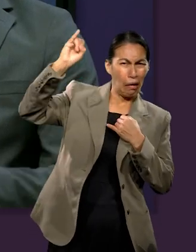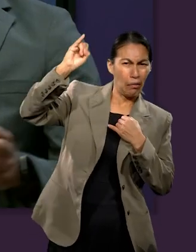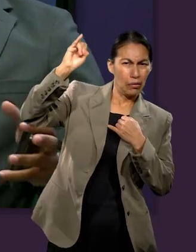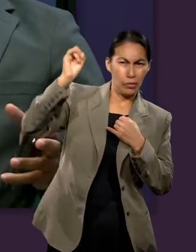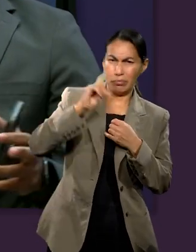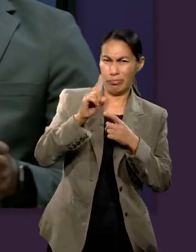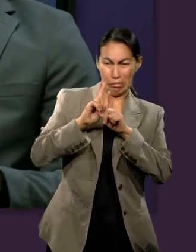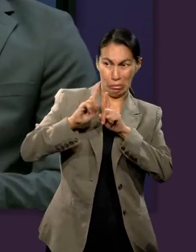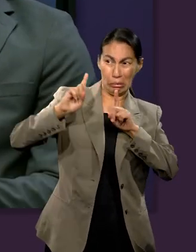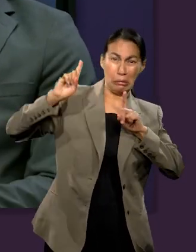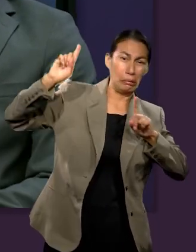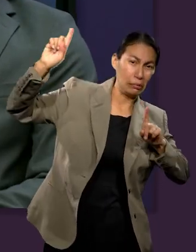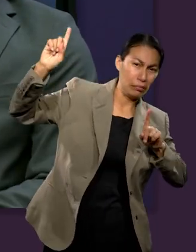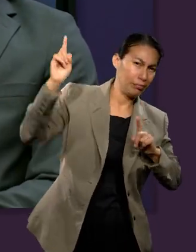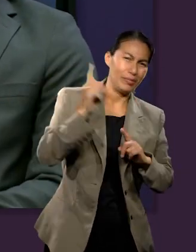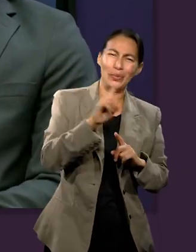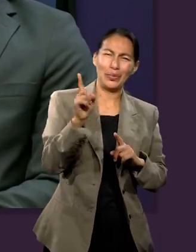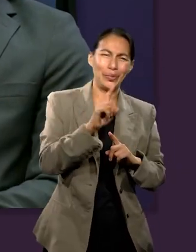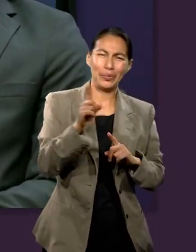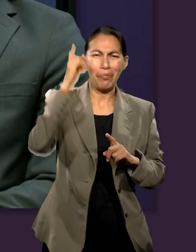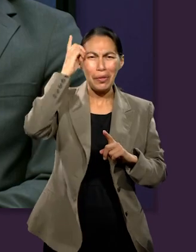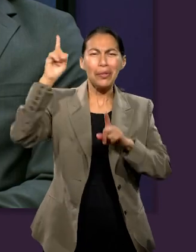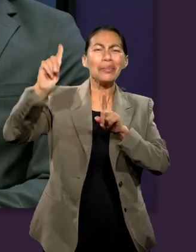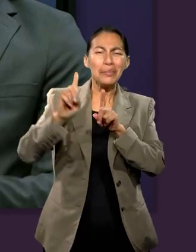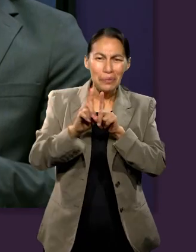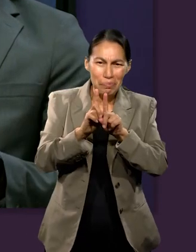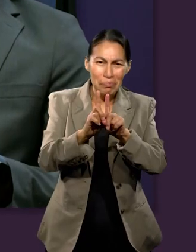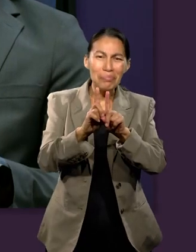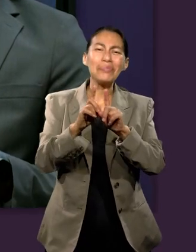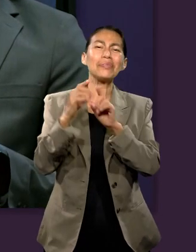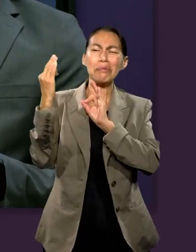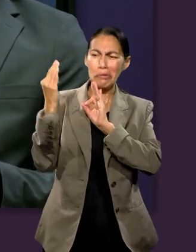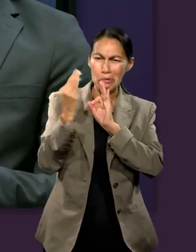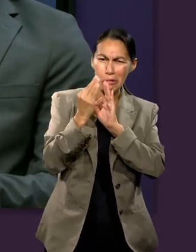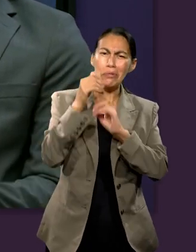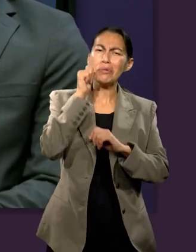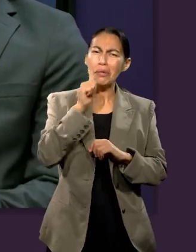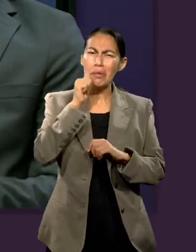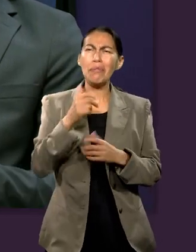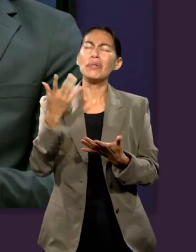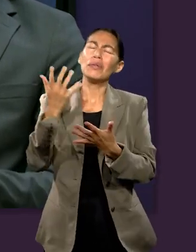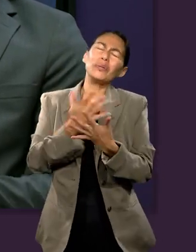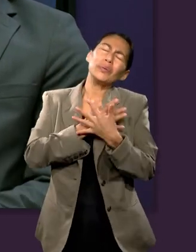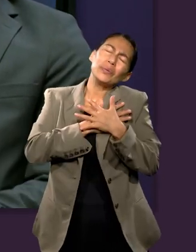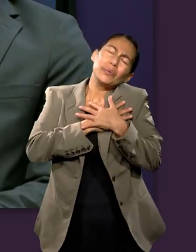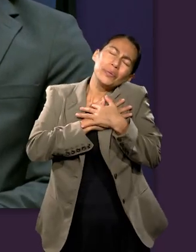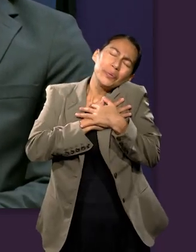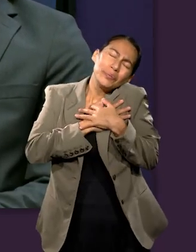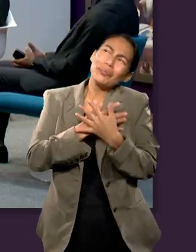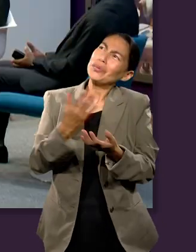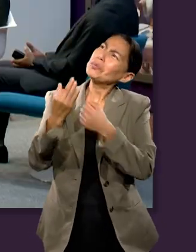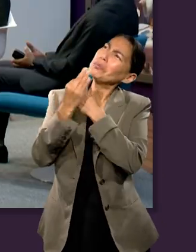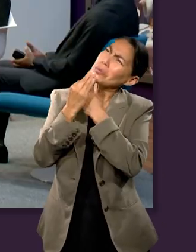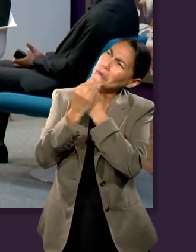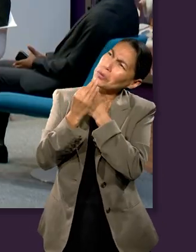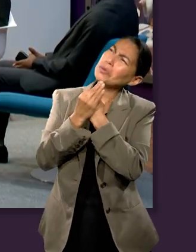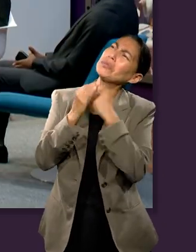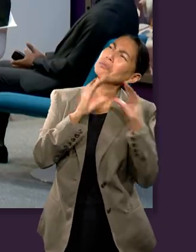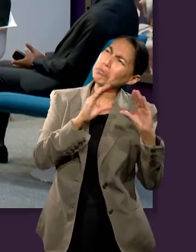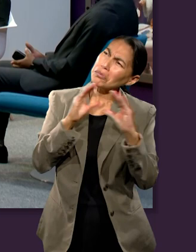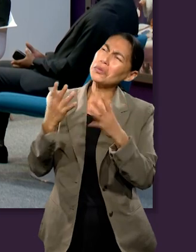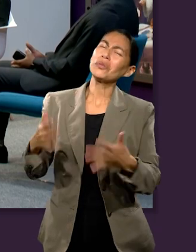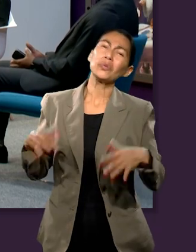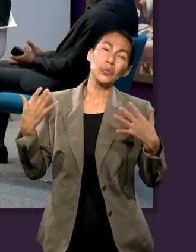distante a nosotros es un padre amoroso está cercano se une a nosotros nos ama